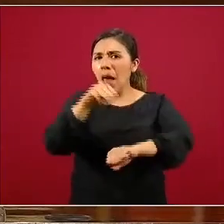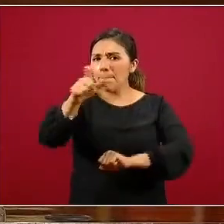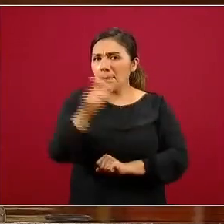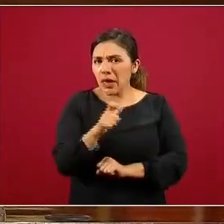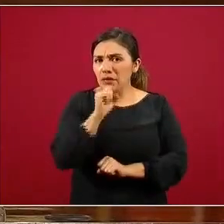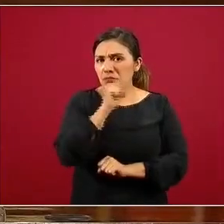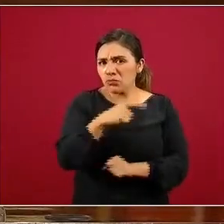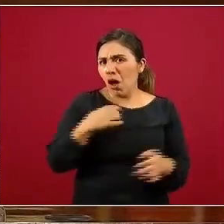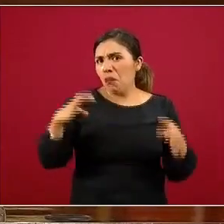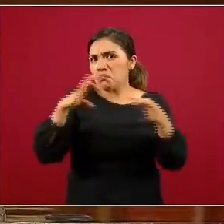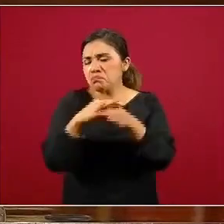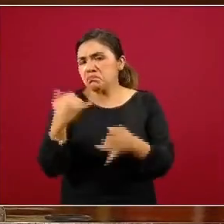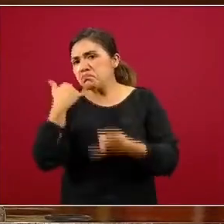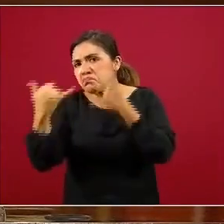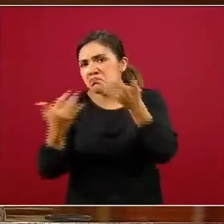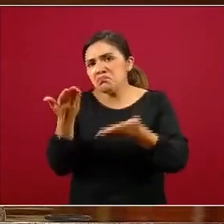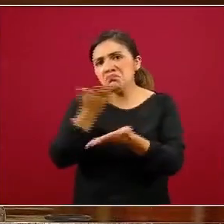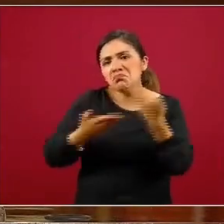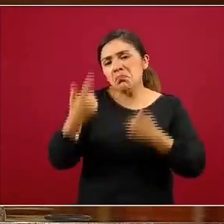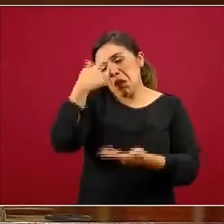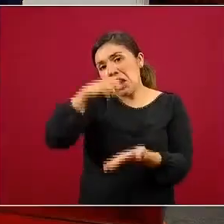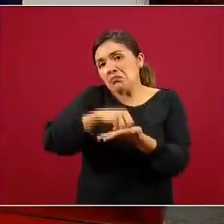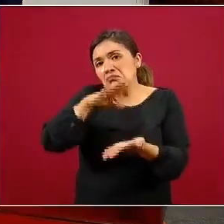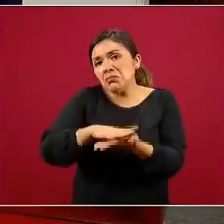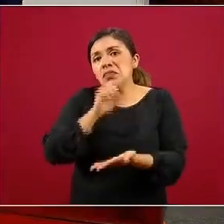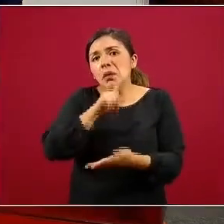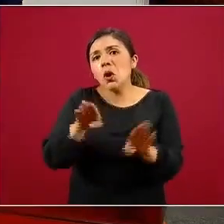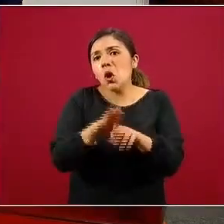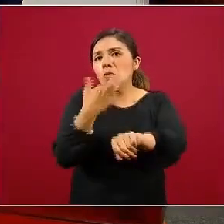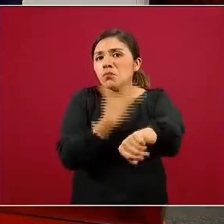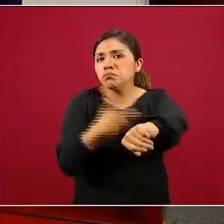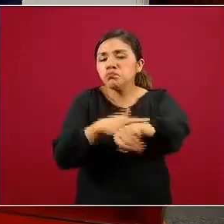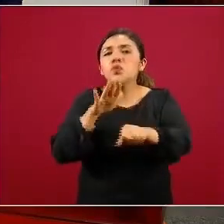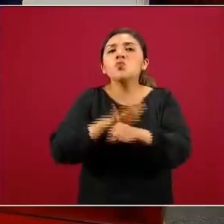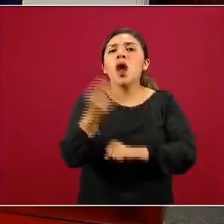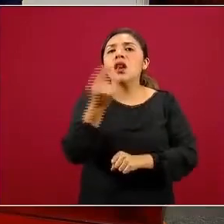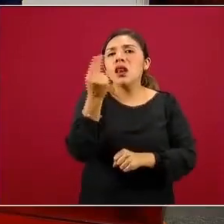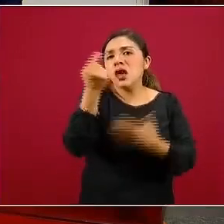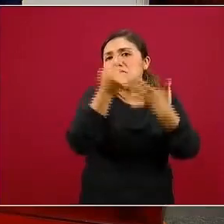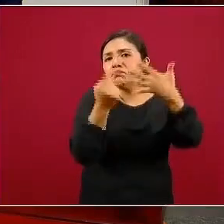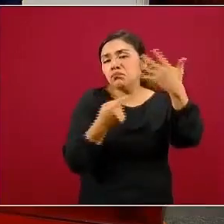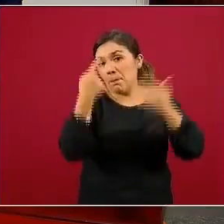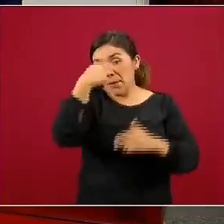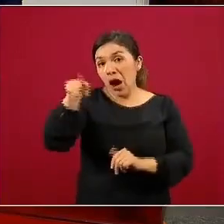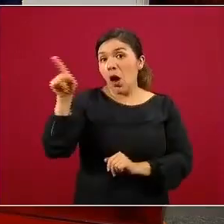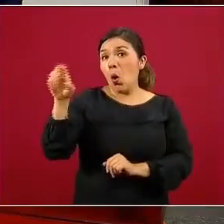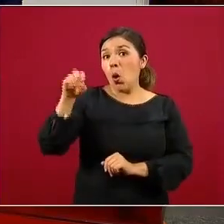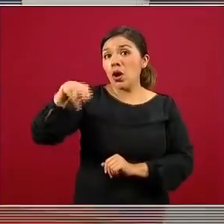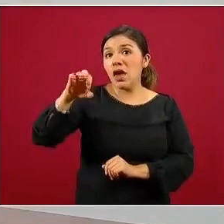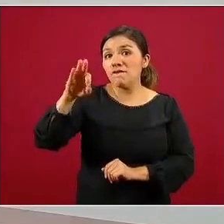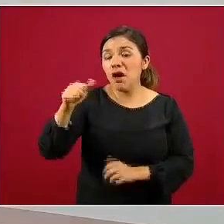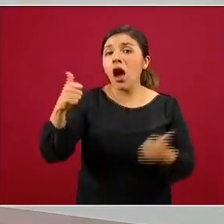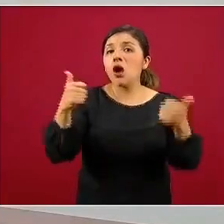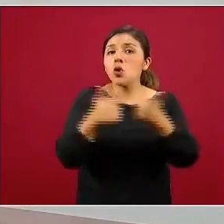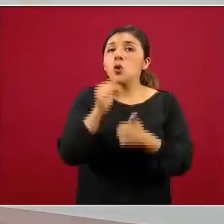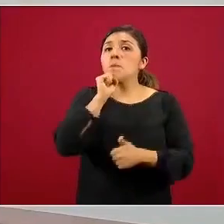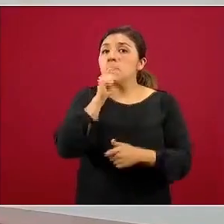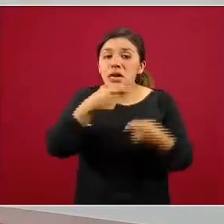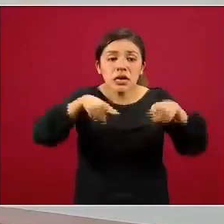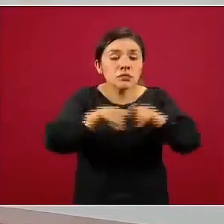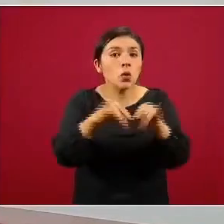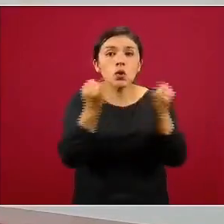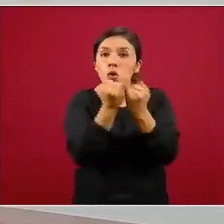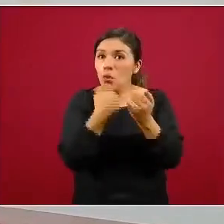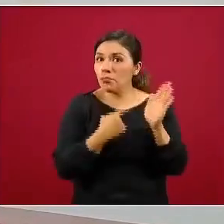MX y establecer también los protocolos necesarios para que la ONEFA, con los mismos criterios